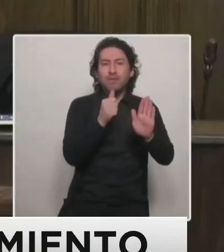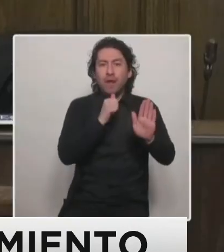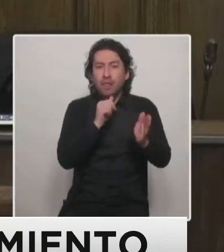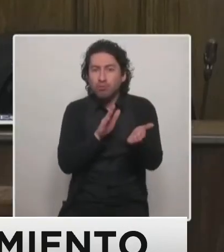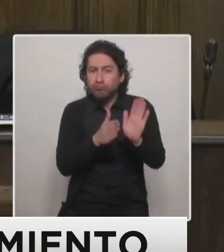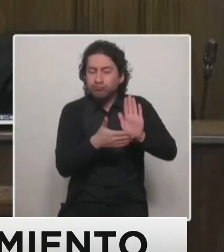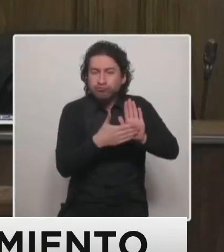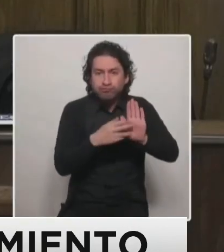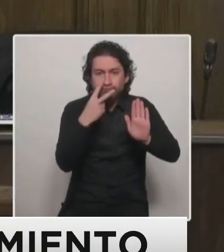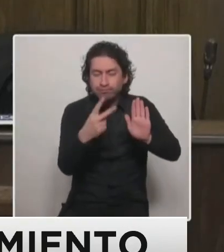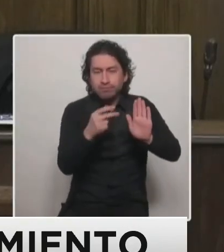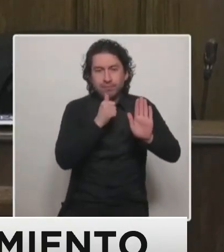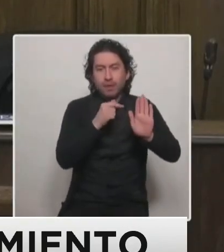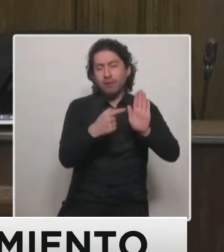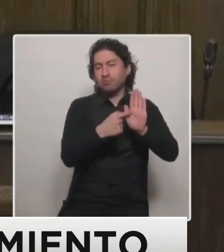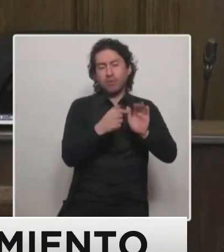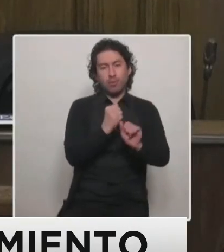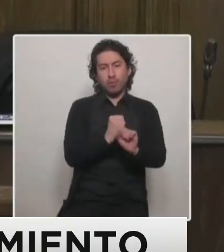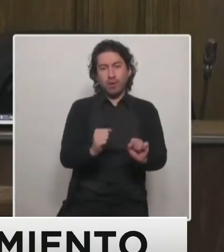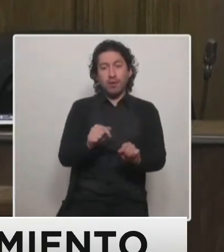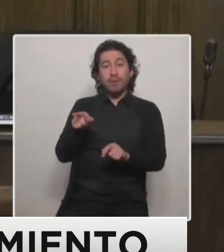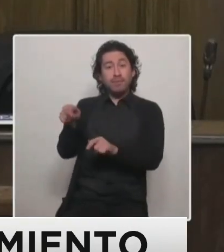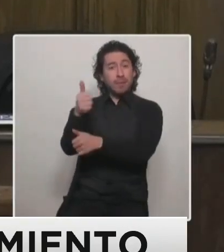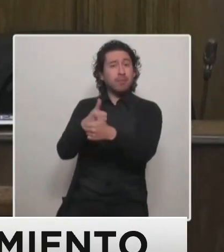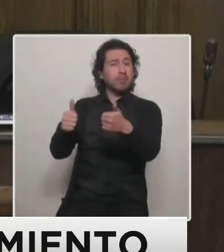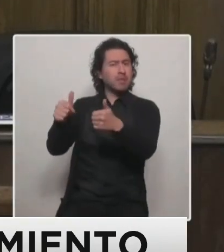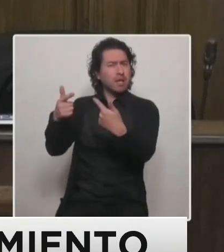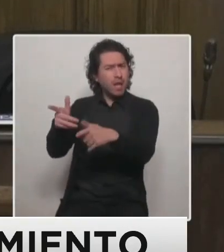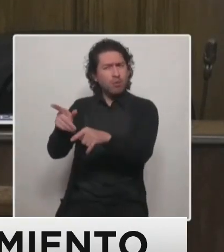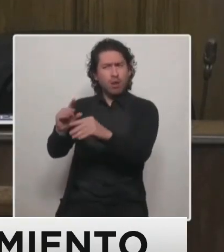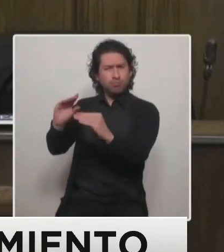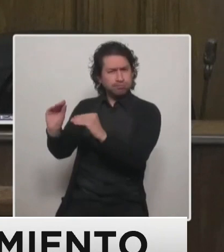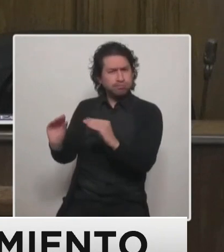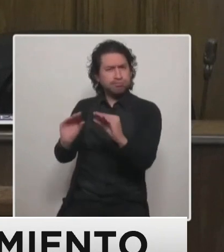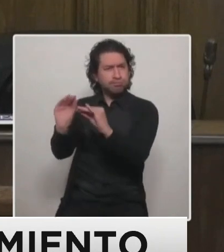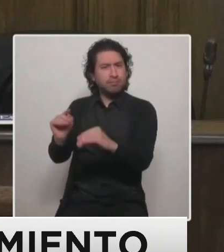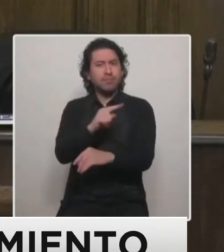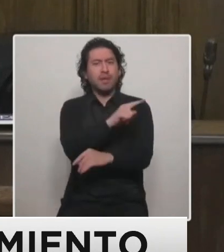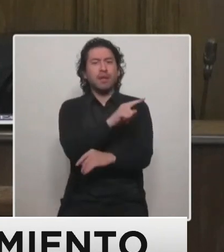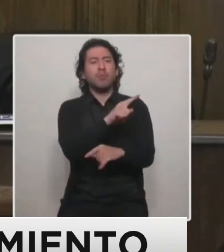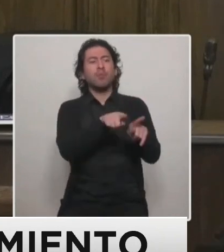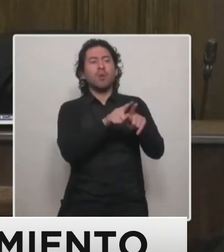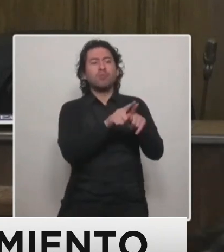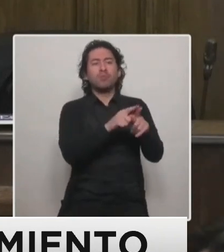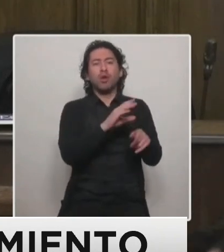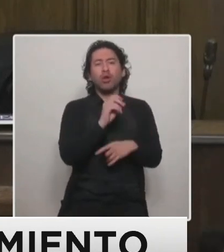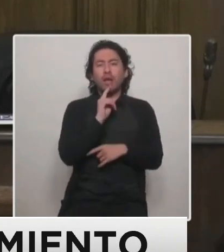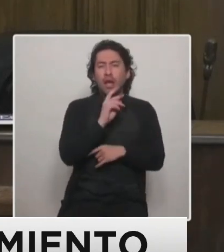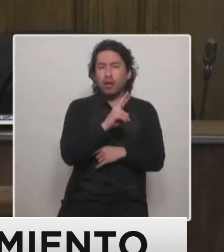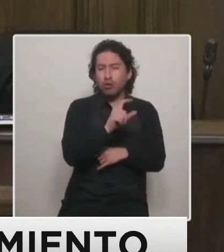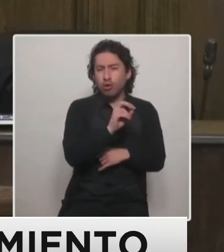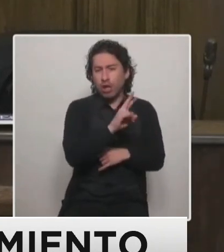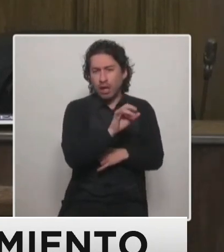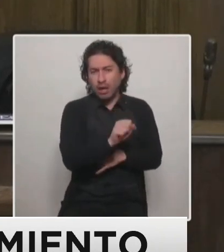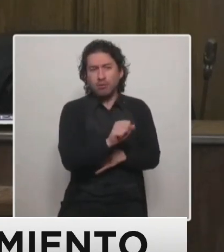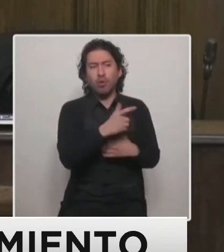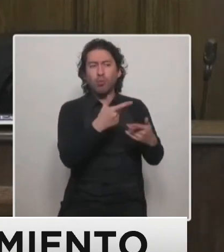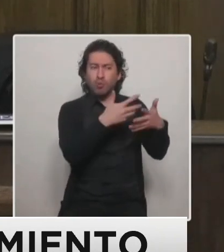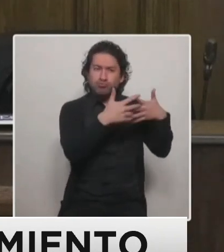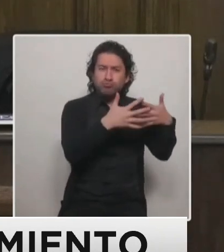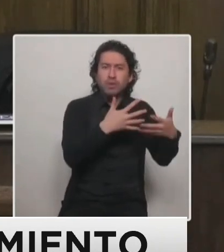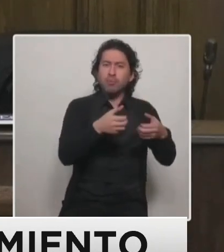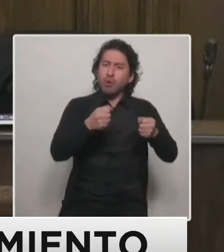mira creo que gracias a todos los electores que quisieron participar de este proceso